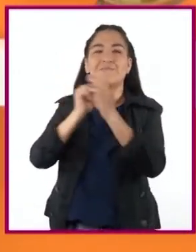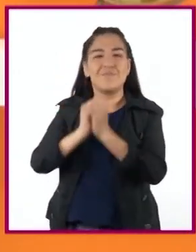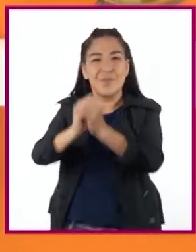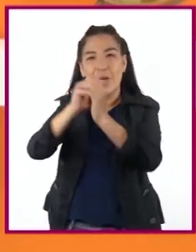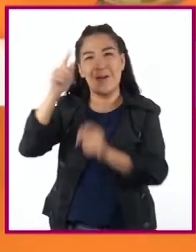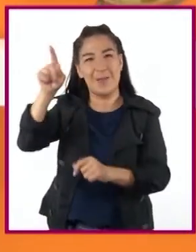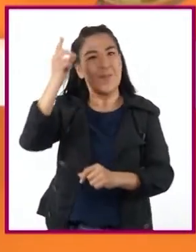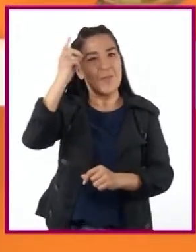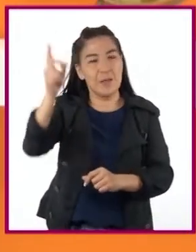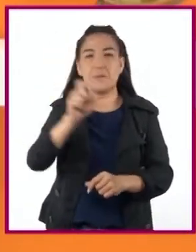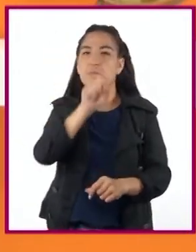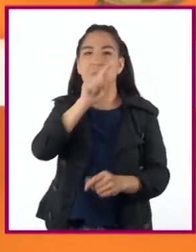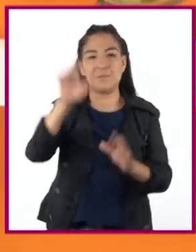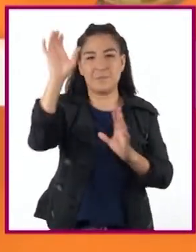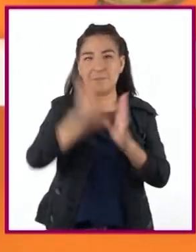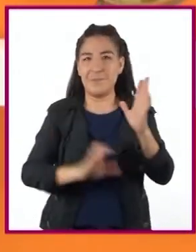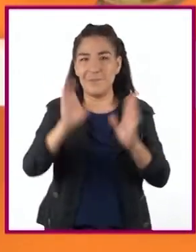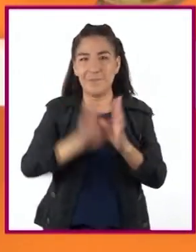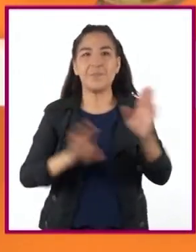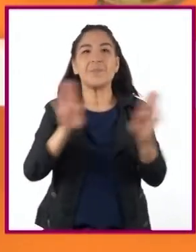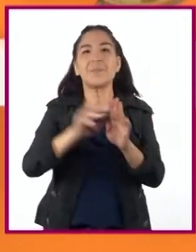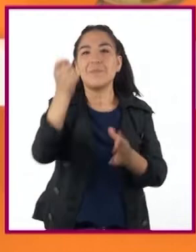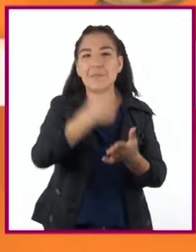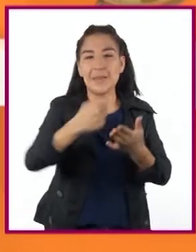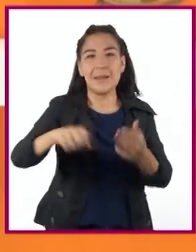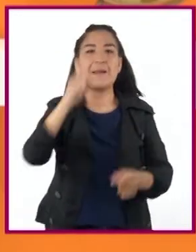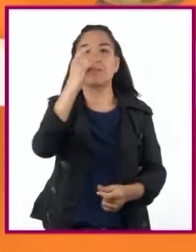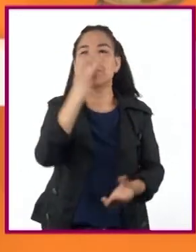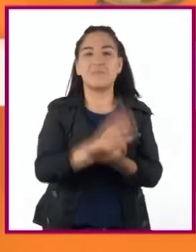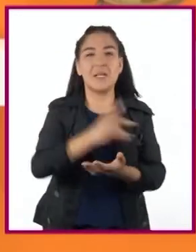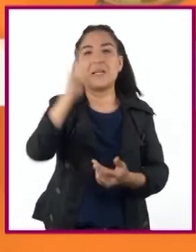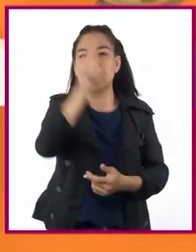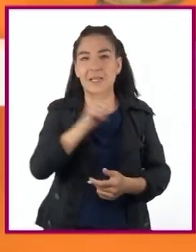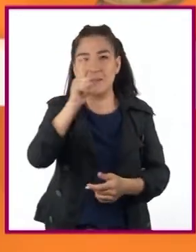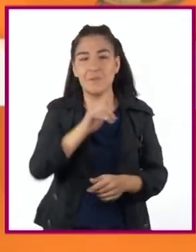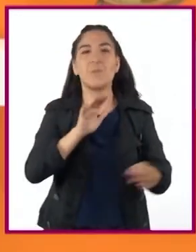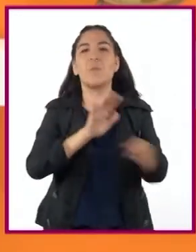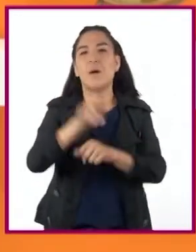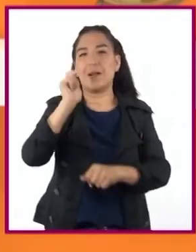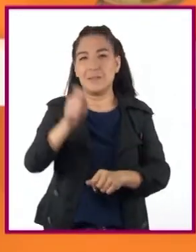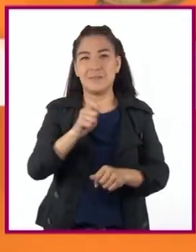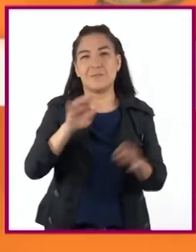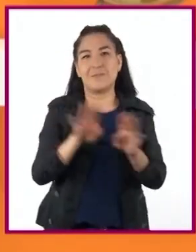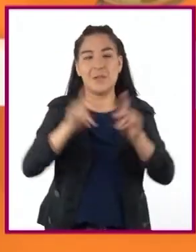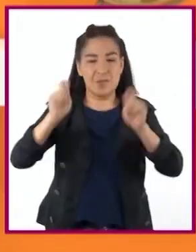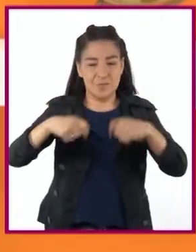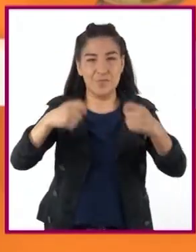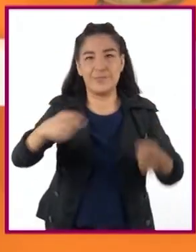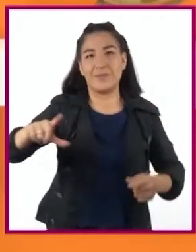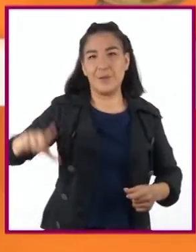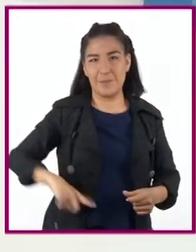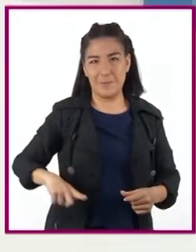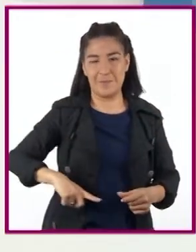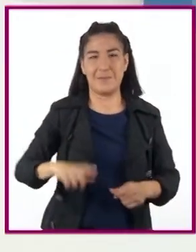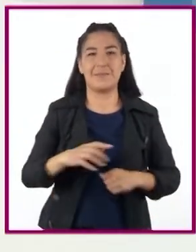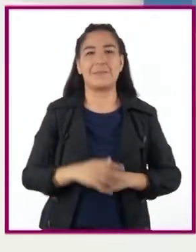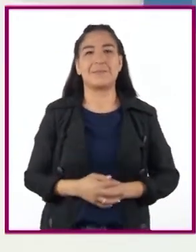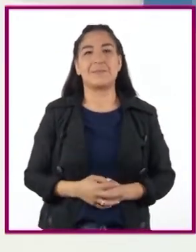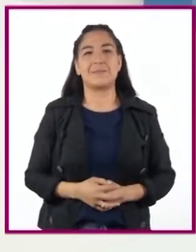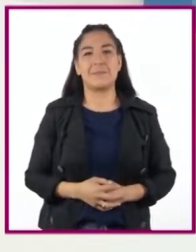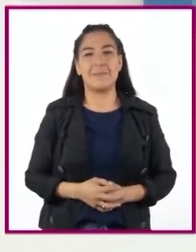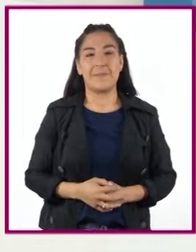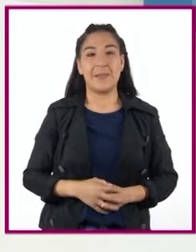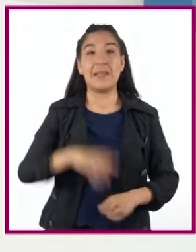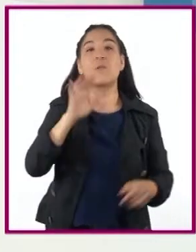un mismo calendario, escribieran una sola lengua que todos entendieran o fueran súbditos de un gobernante.